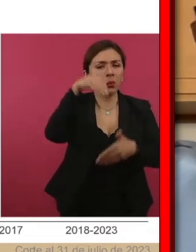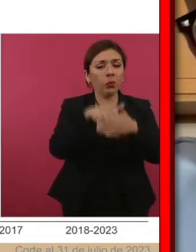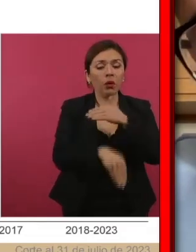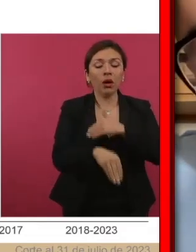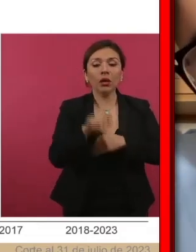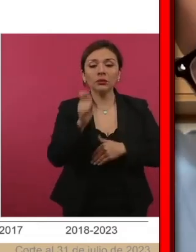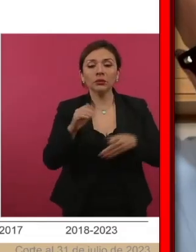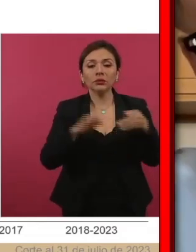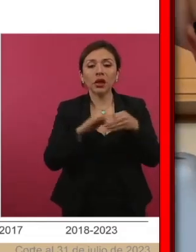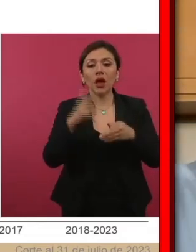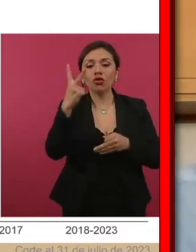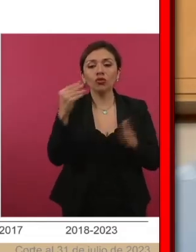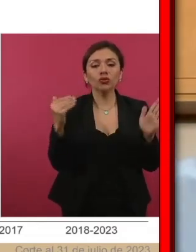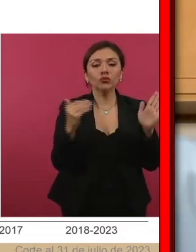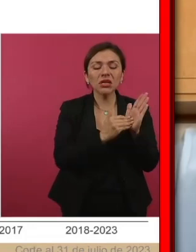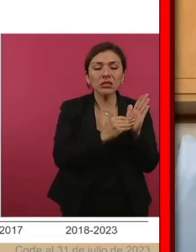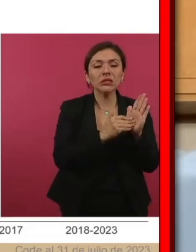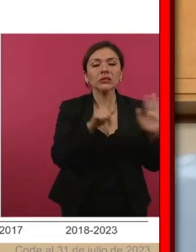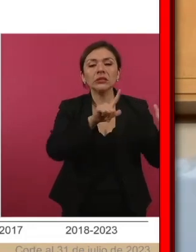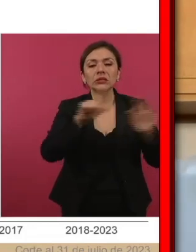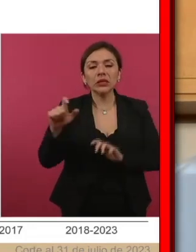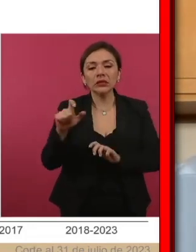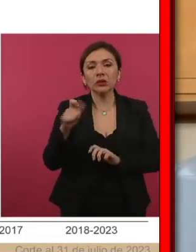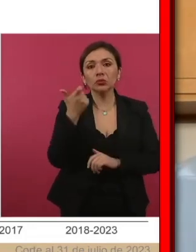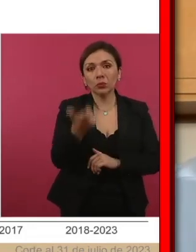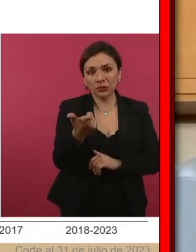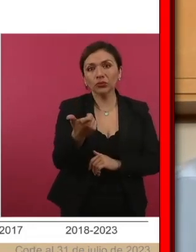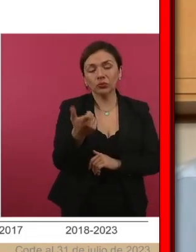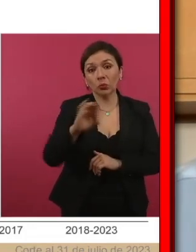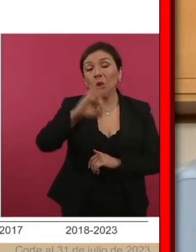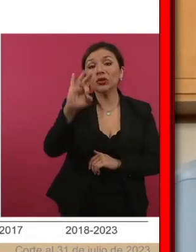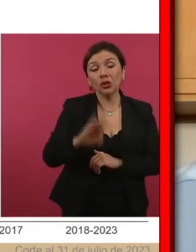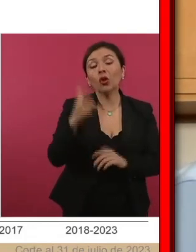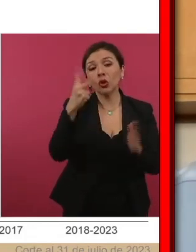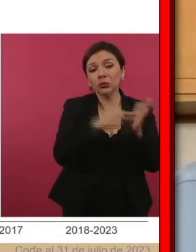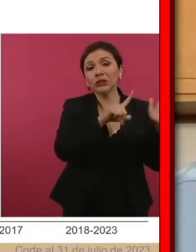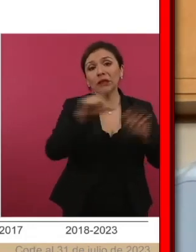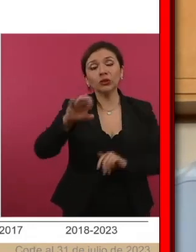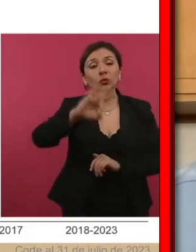puede dos mil setecientos por ciento